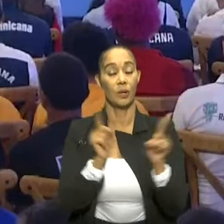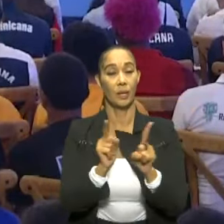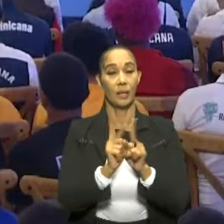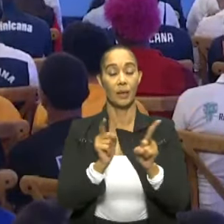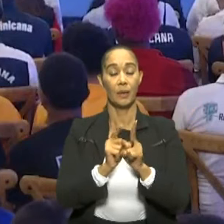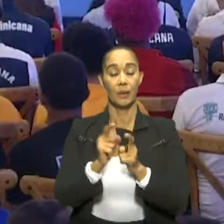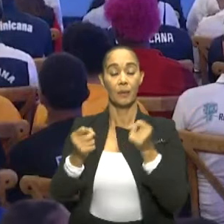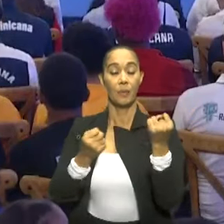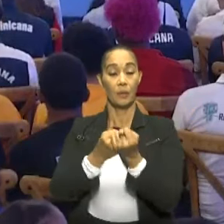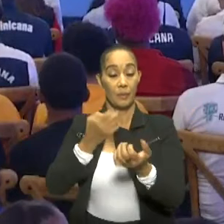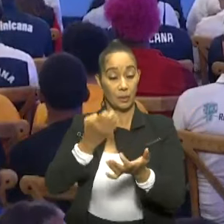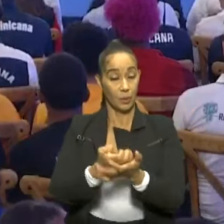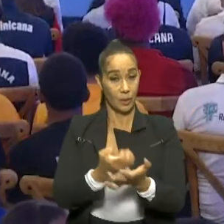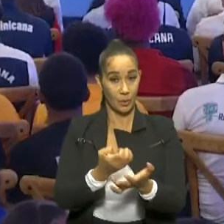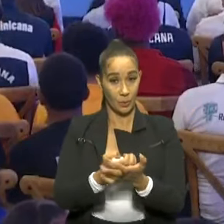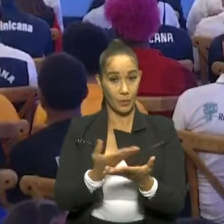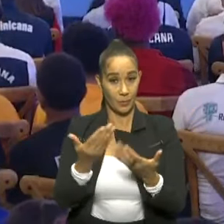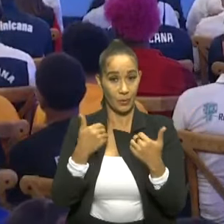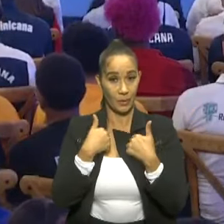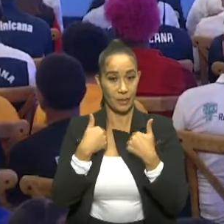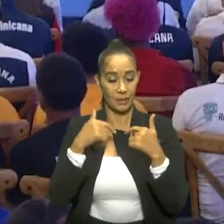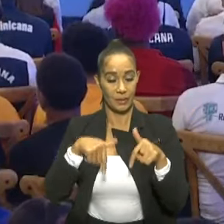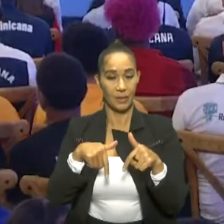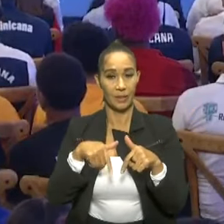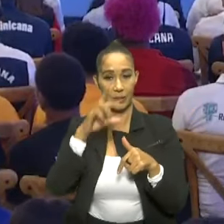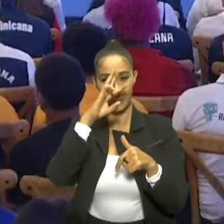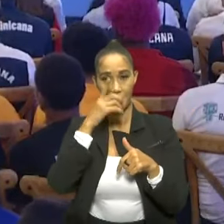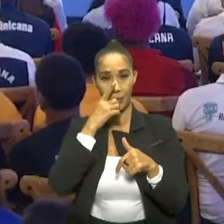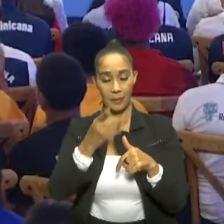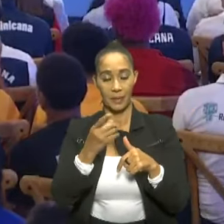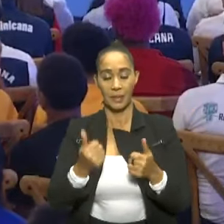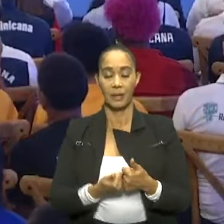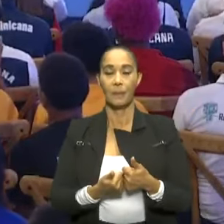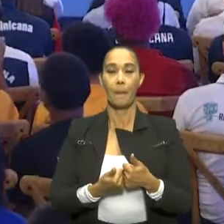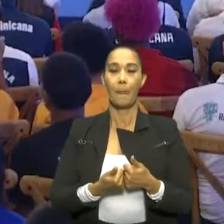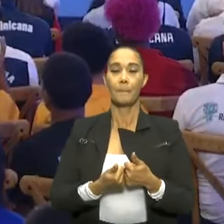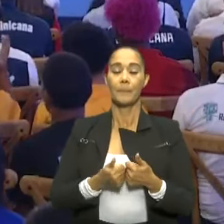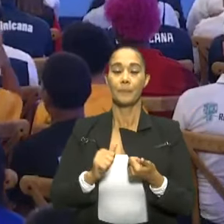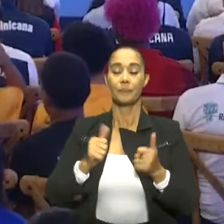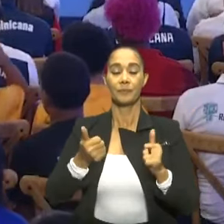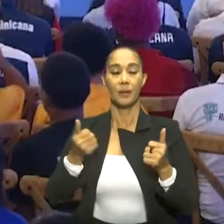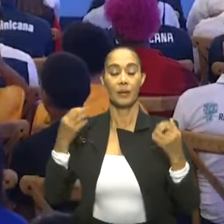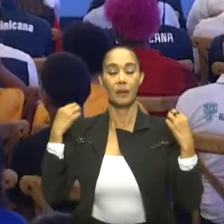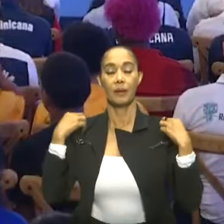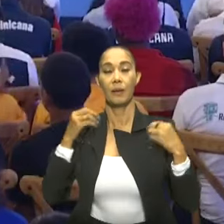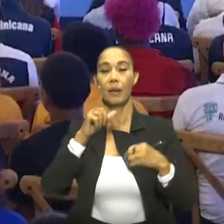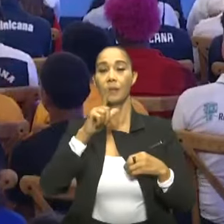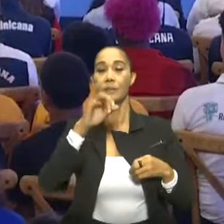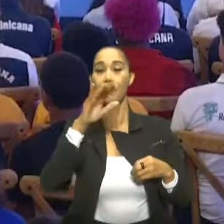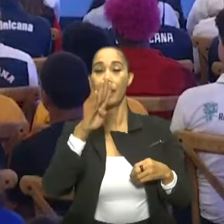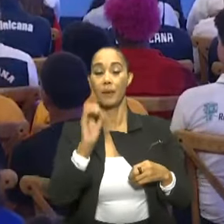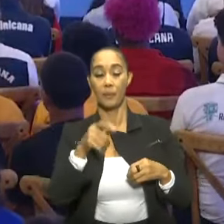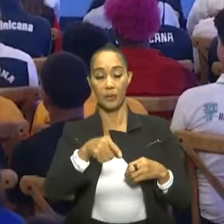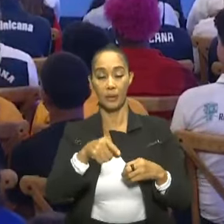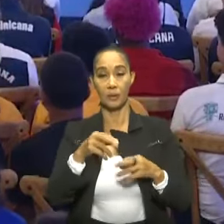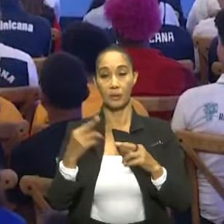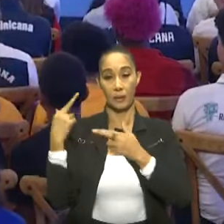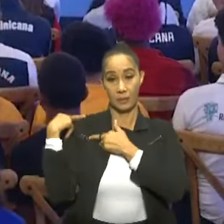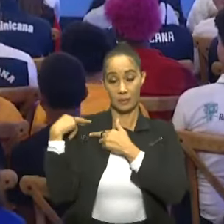por el impacto económico que tiene en nuestro país, que son las academias del Major League Baseball, y aquí está el